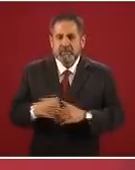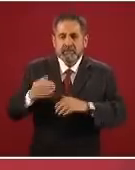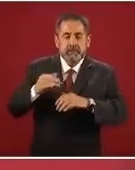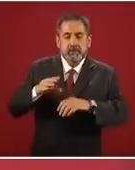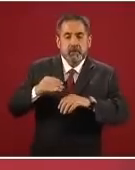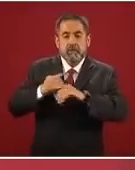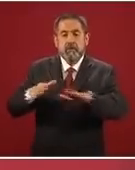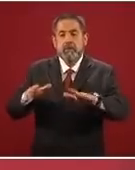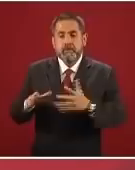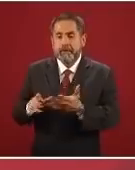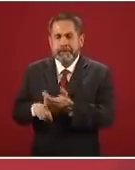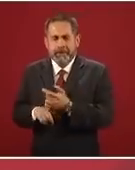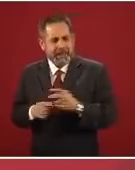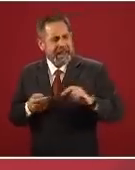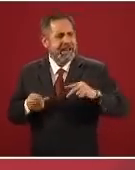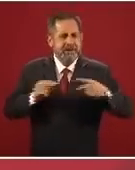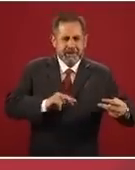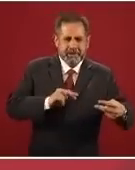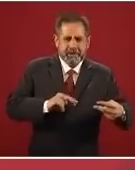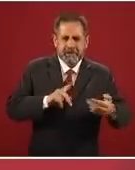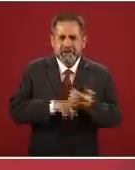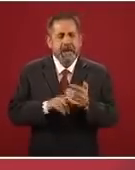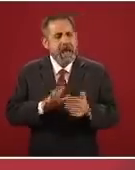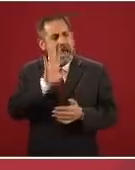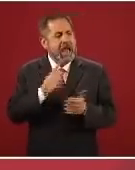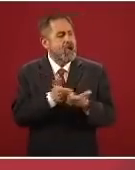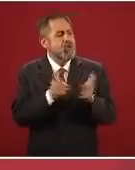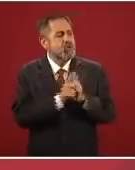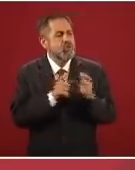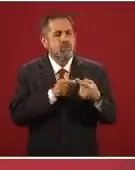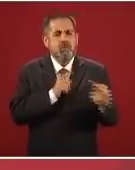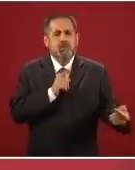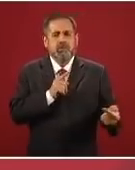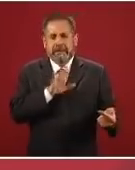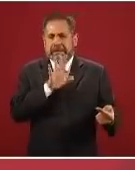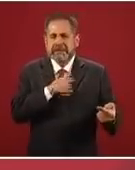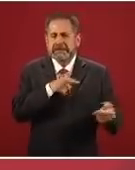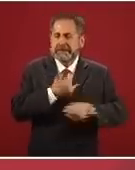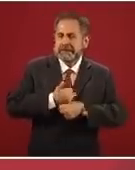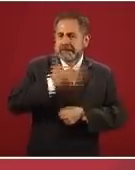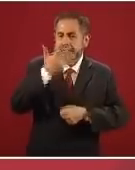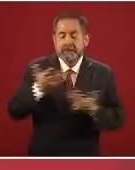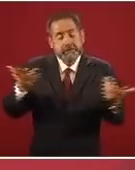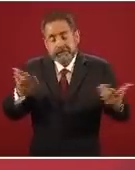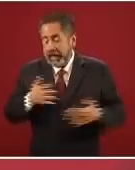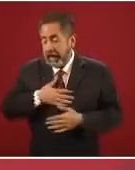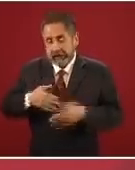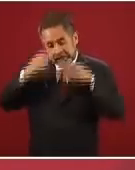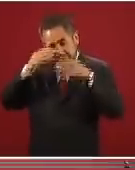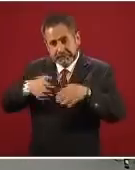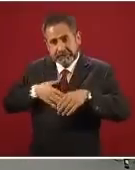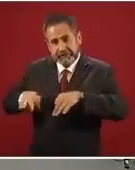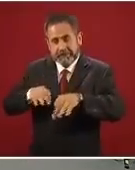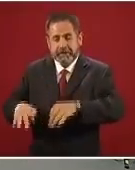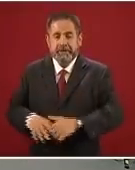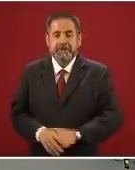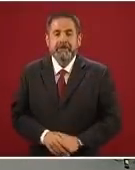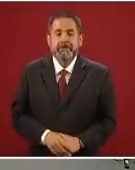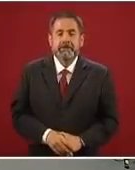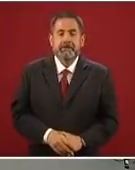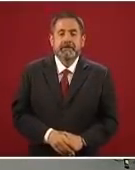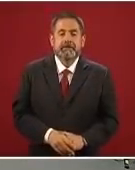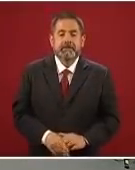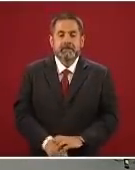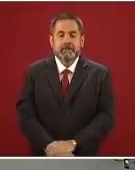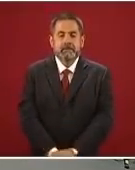de lo que sí hemos dicho. Parece que hay grupos a los que los estoy molestando, pero pues es nuestro trabajo.